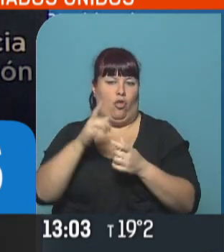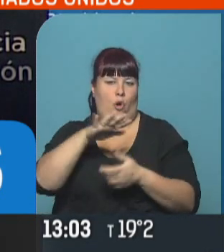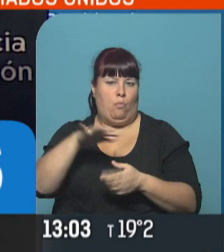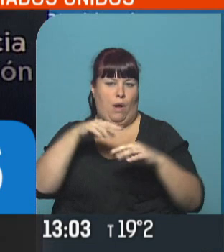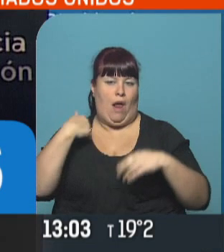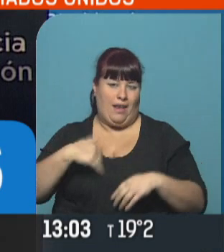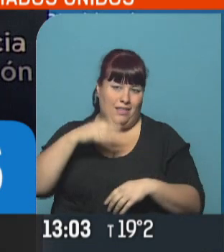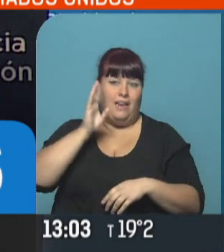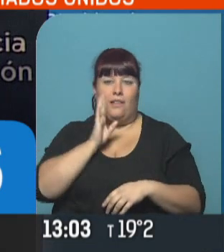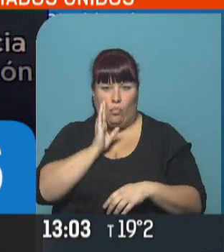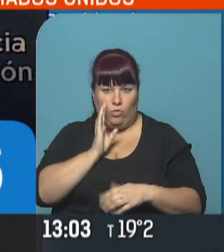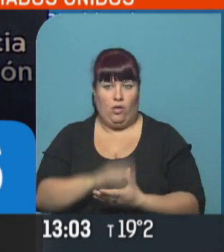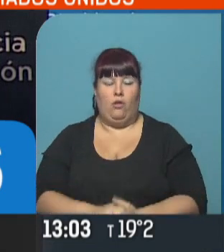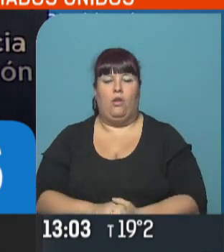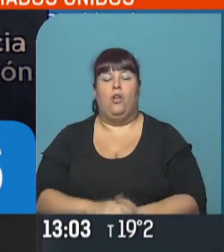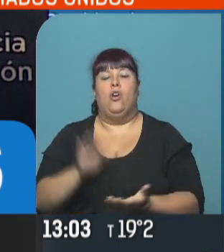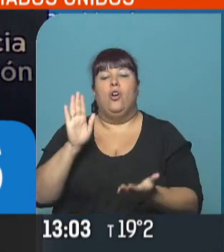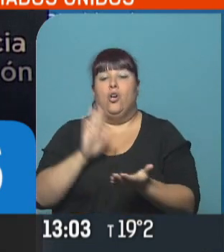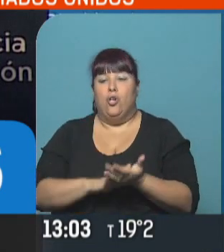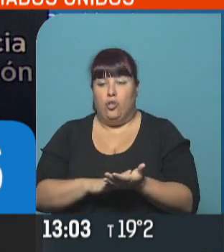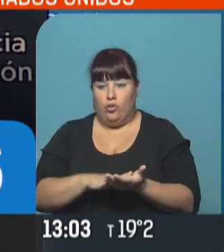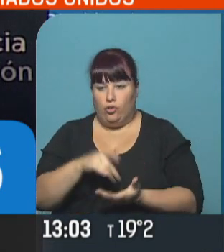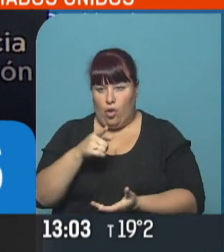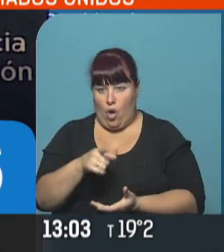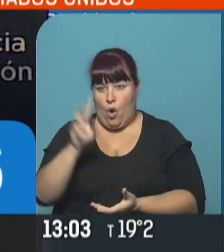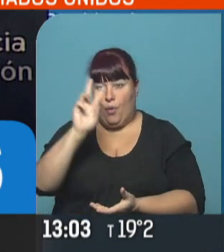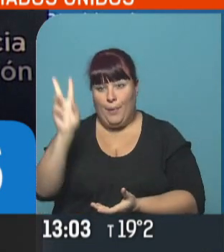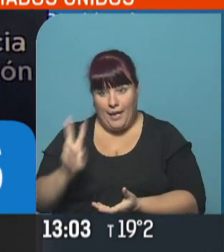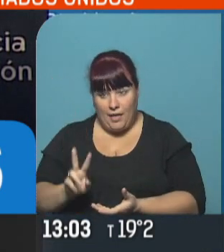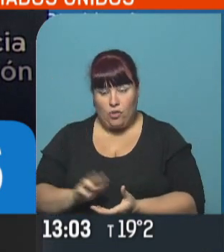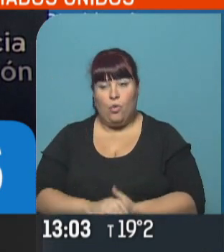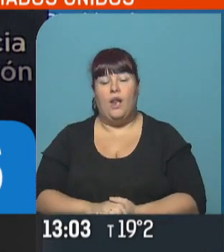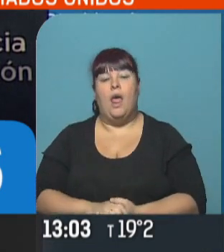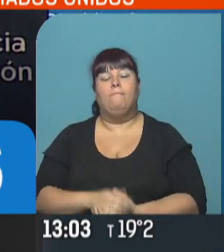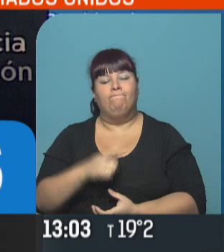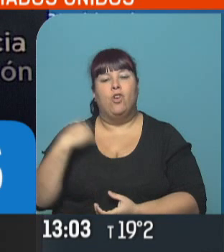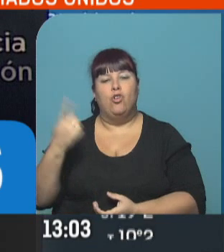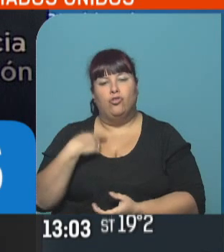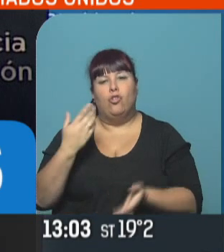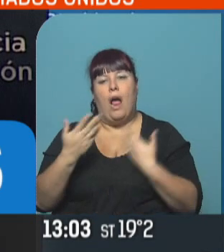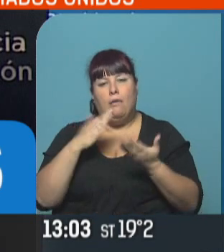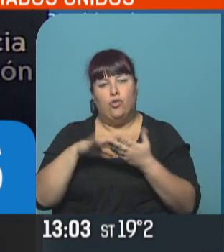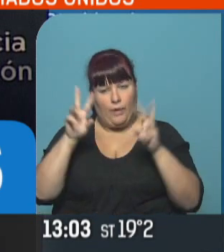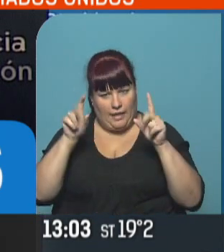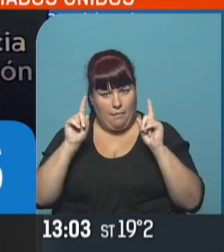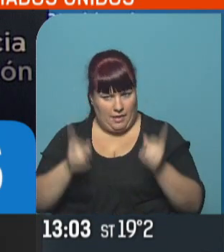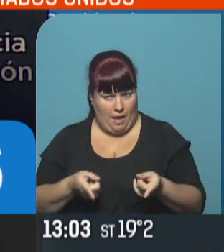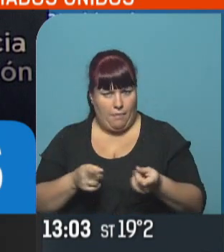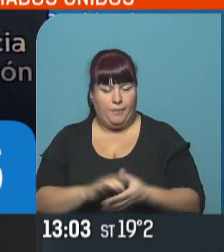de ambos países. Con respecto a Venezuela, nosotros hablamos sobre ese tema también.